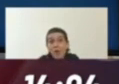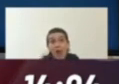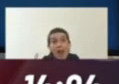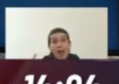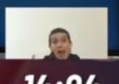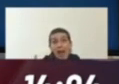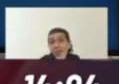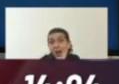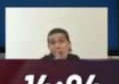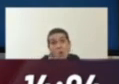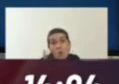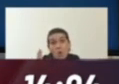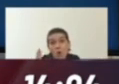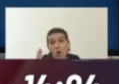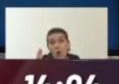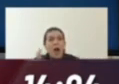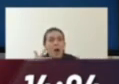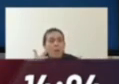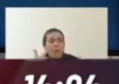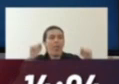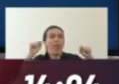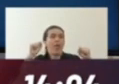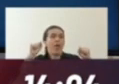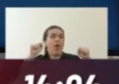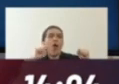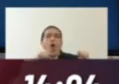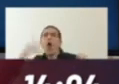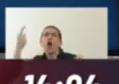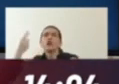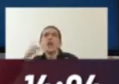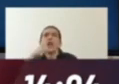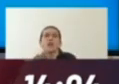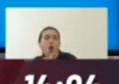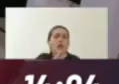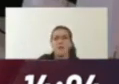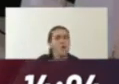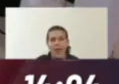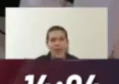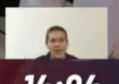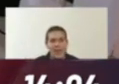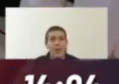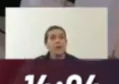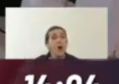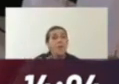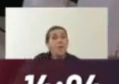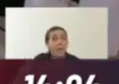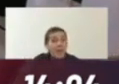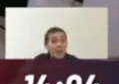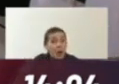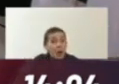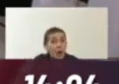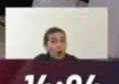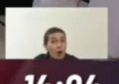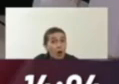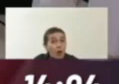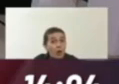Ya les mostré. No hay otra posibilidad, no hay otro modo. Yo les pido que,